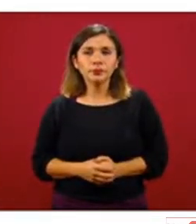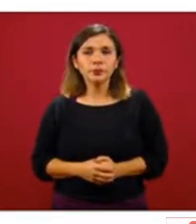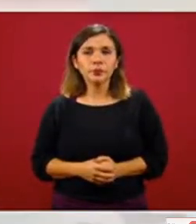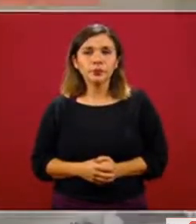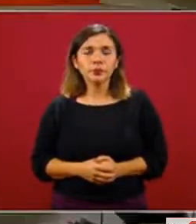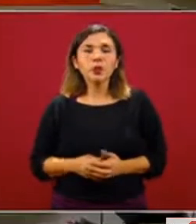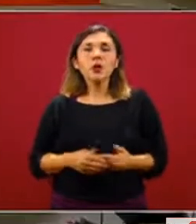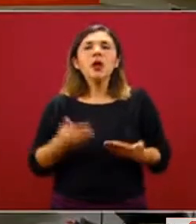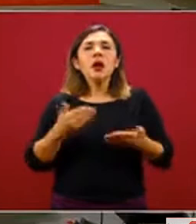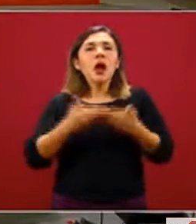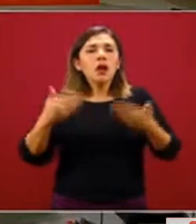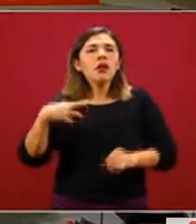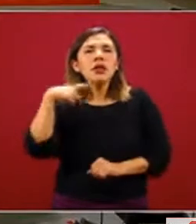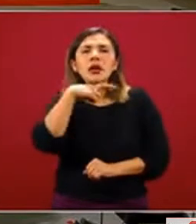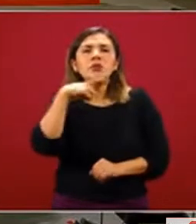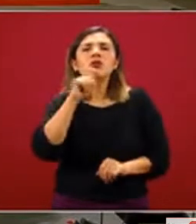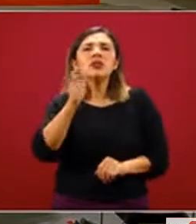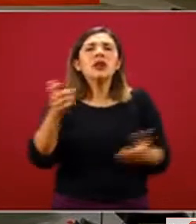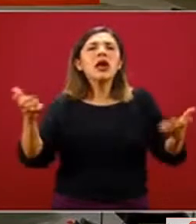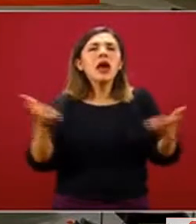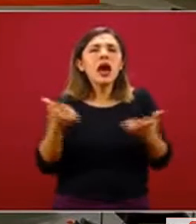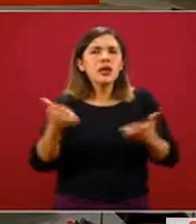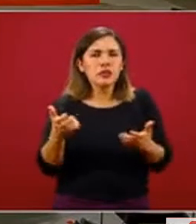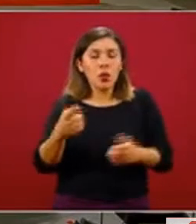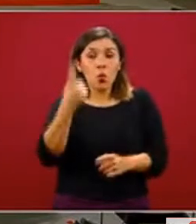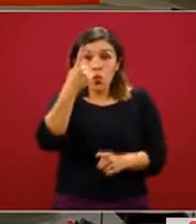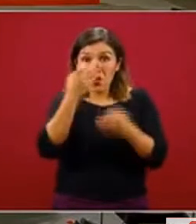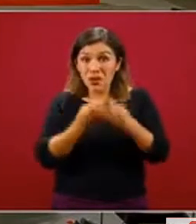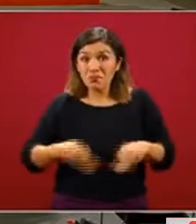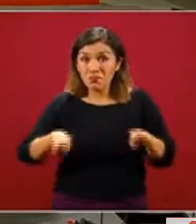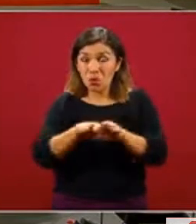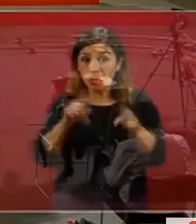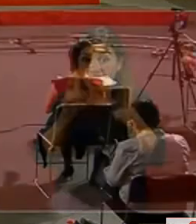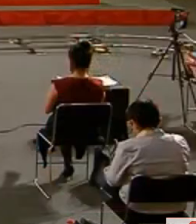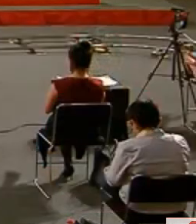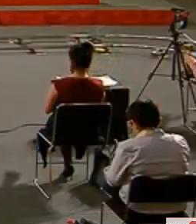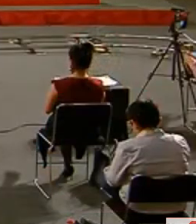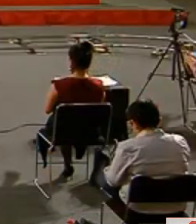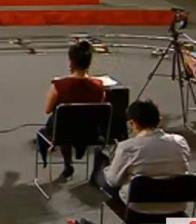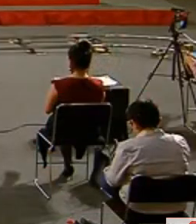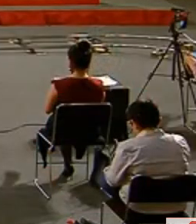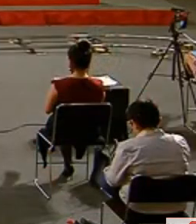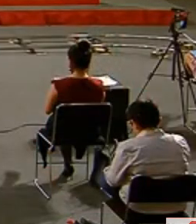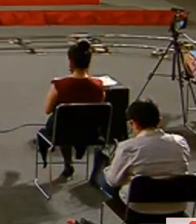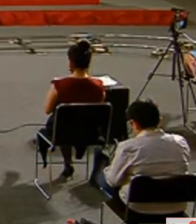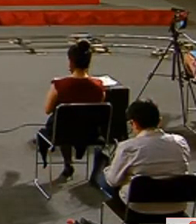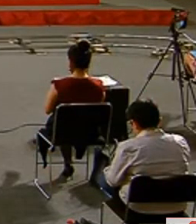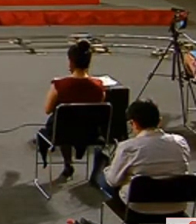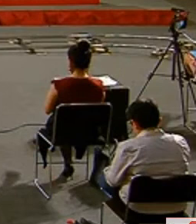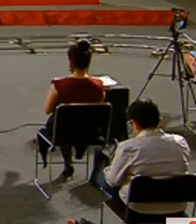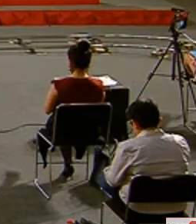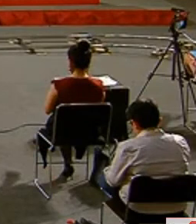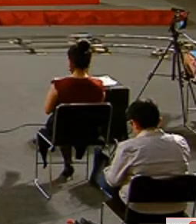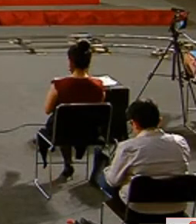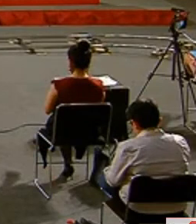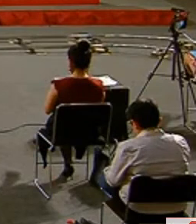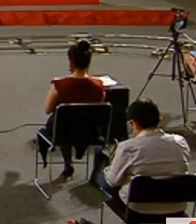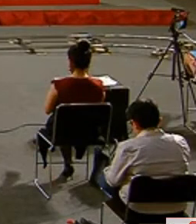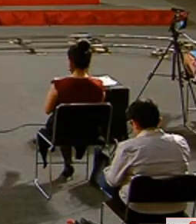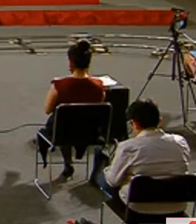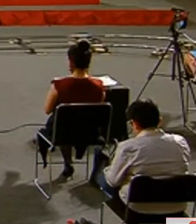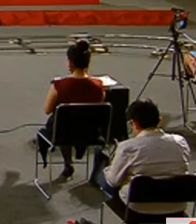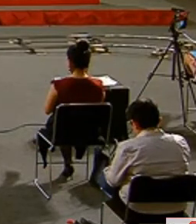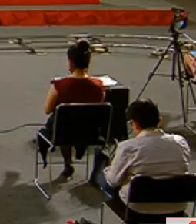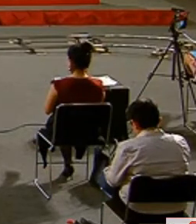ir rápidamente ahora en las acciones. Una de las acciones importantes, si me pasas la siguiente, es la parte de promoción. Entonces, la Dirección General de Promoción de la